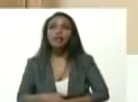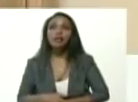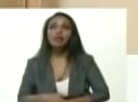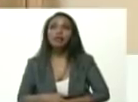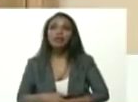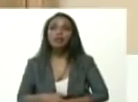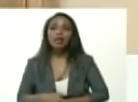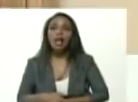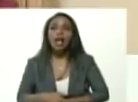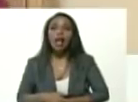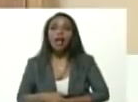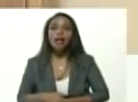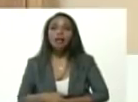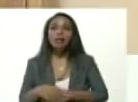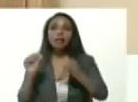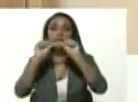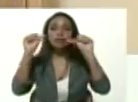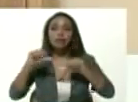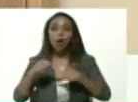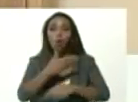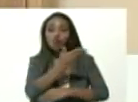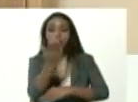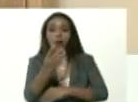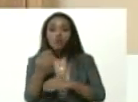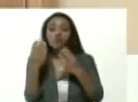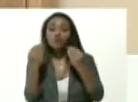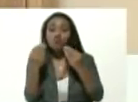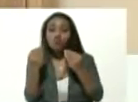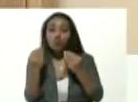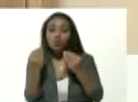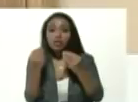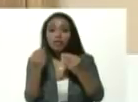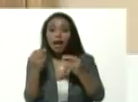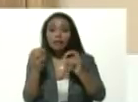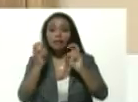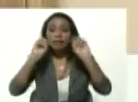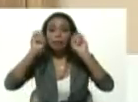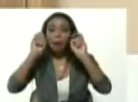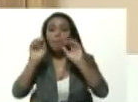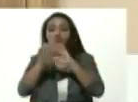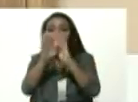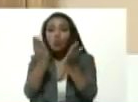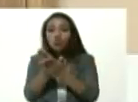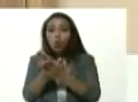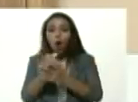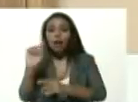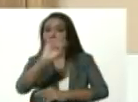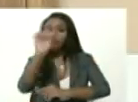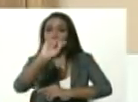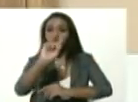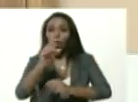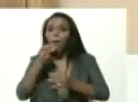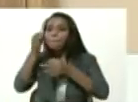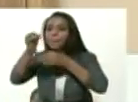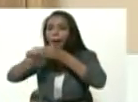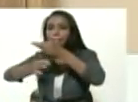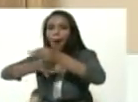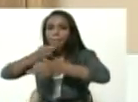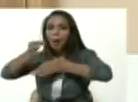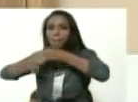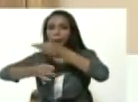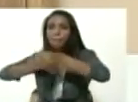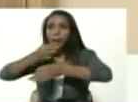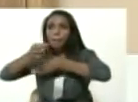Sistema, porque es que nos están viendo en muchas partes del mundo y no le explican, no le